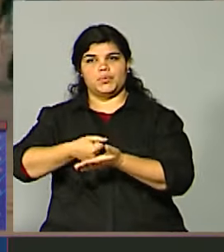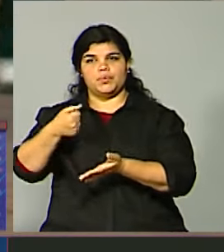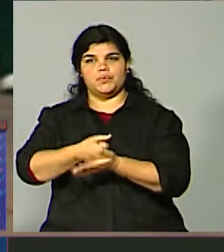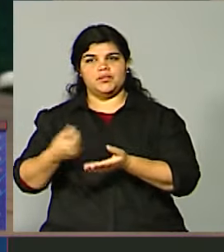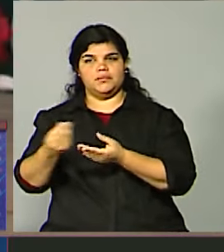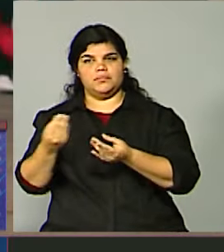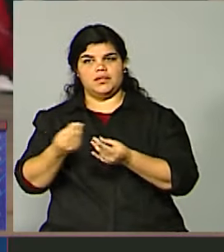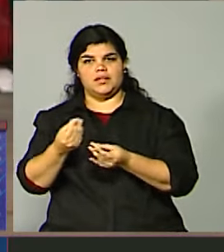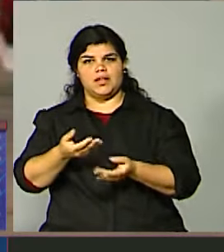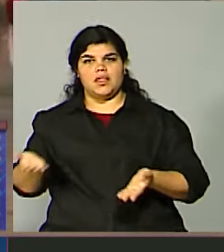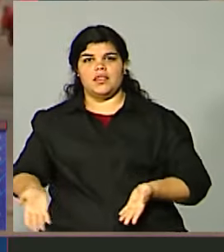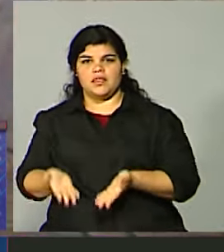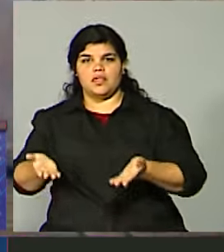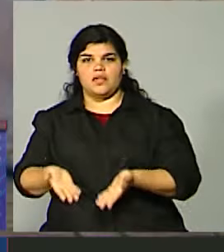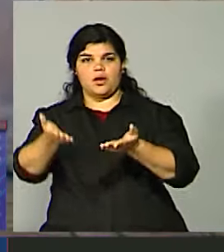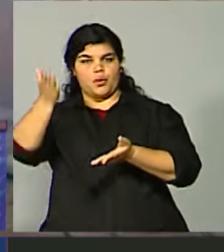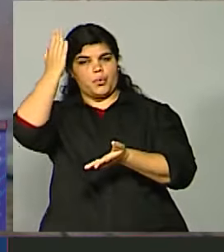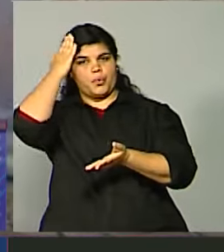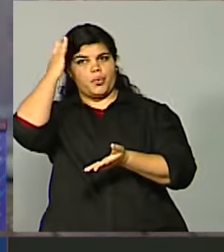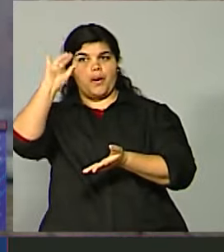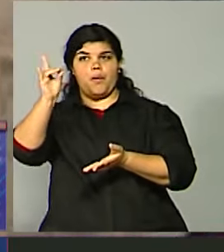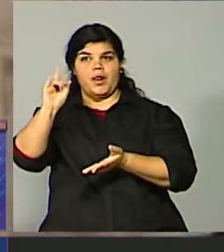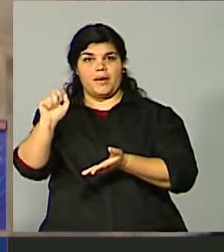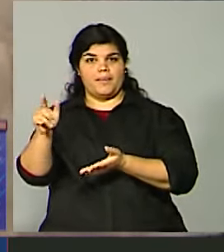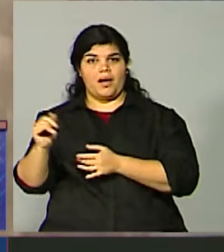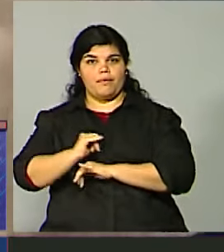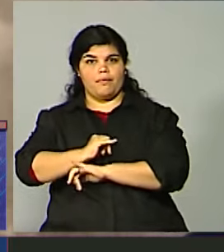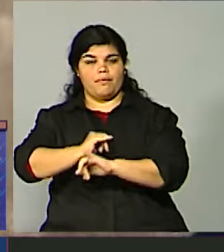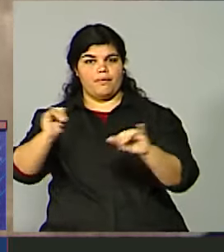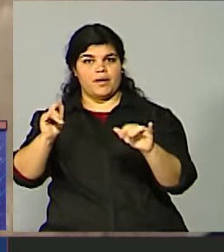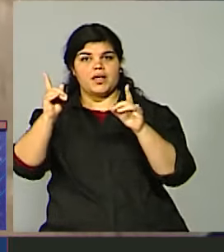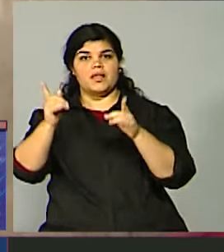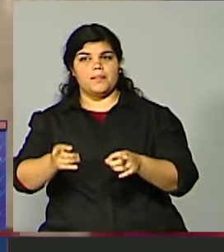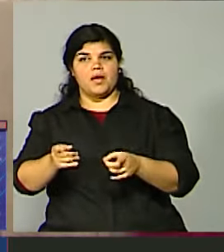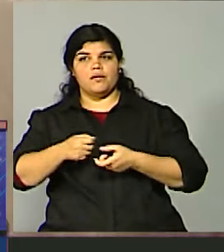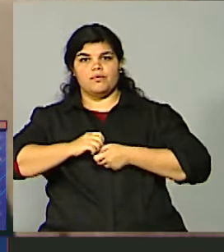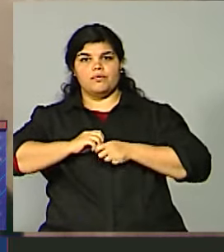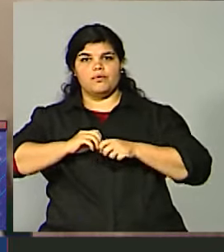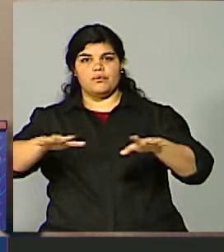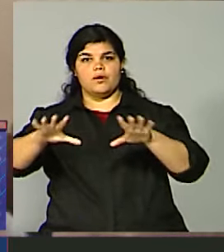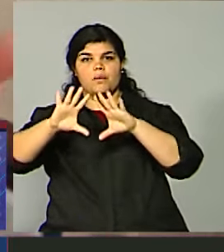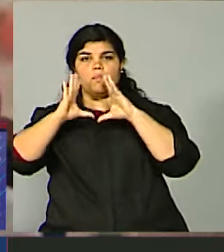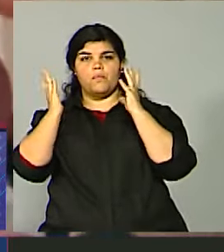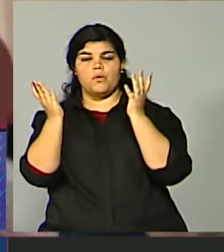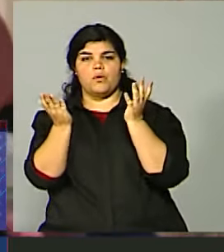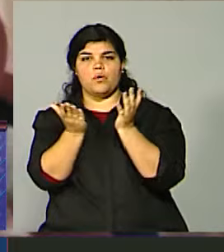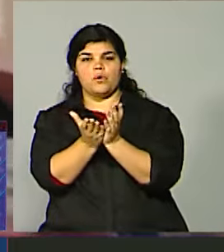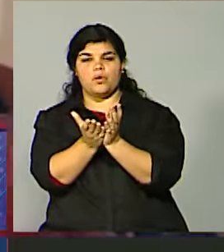difundir un poco más la cultura de Bolivia y transmitir hacia el mundo entero de que